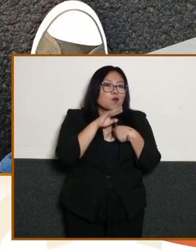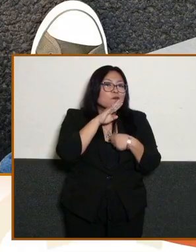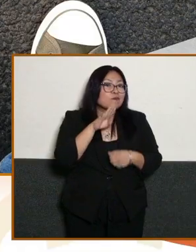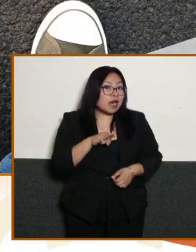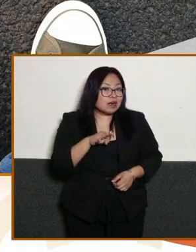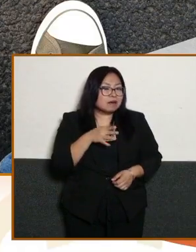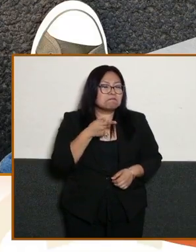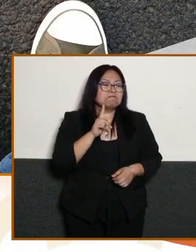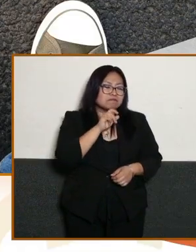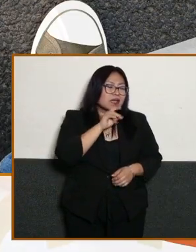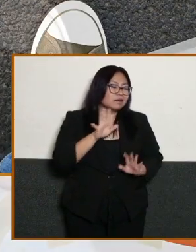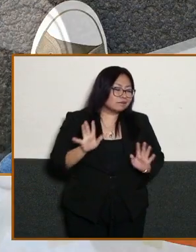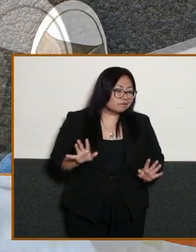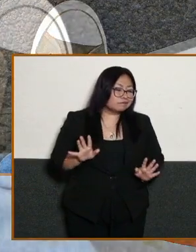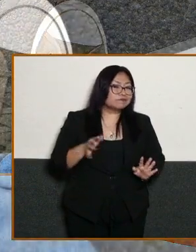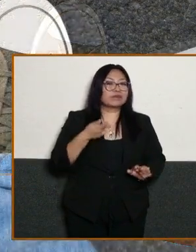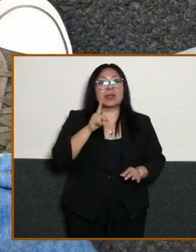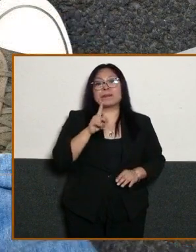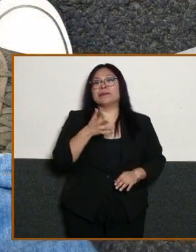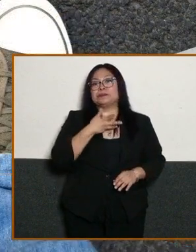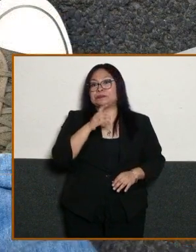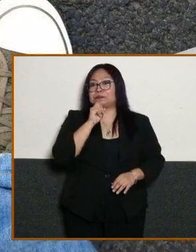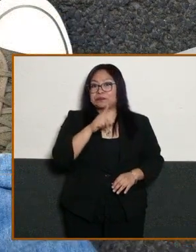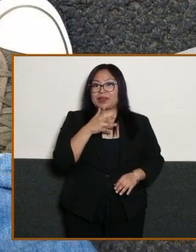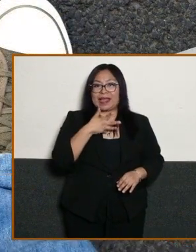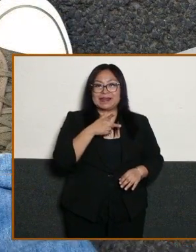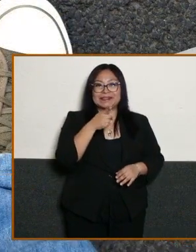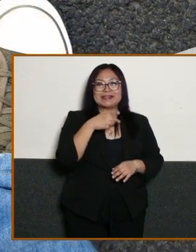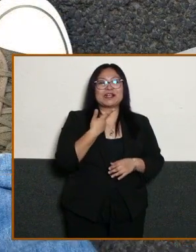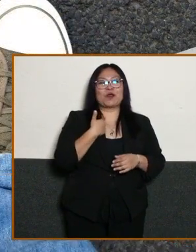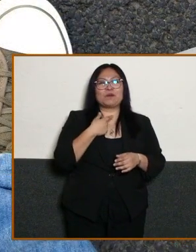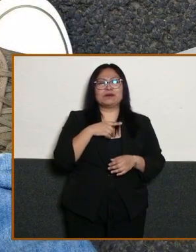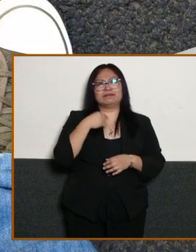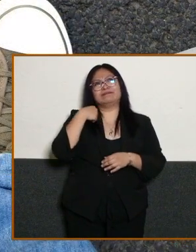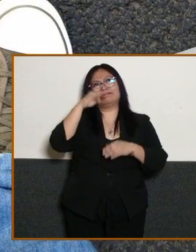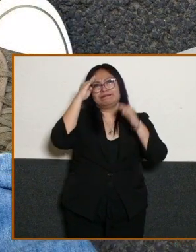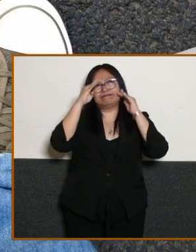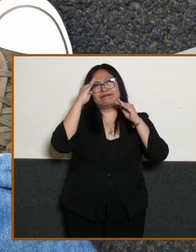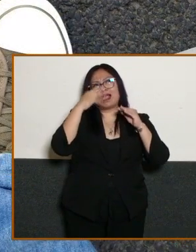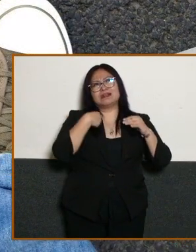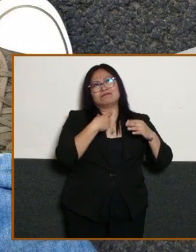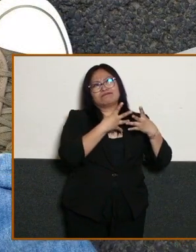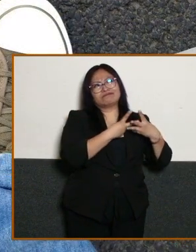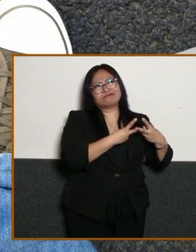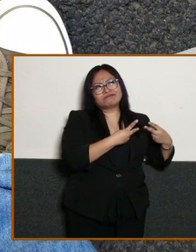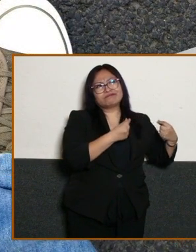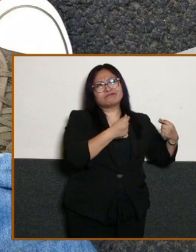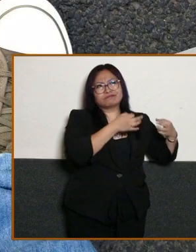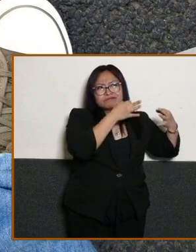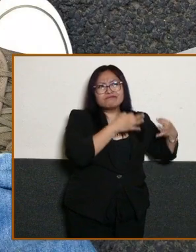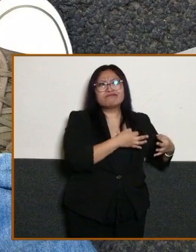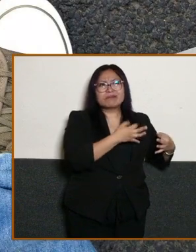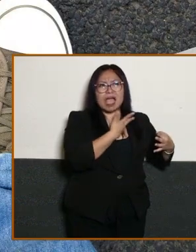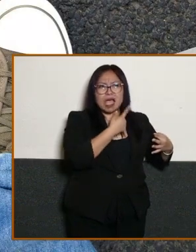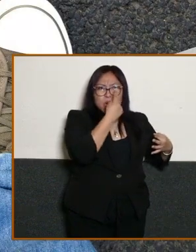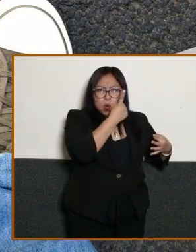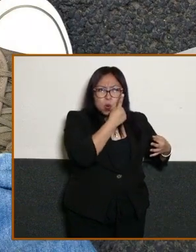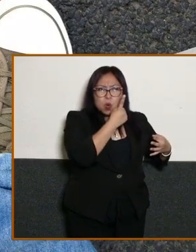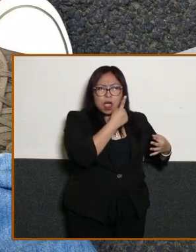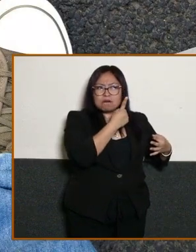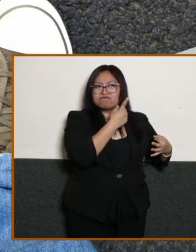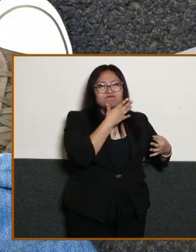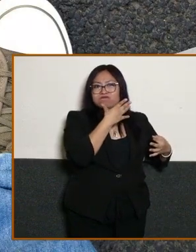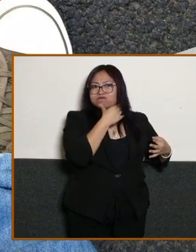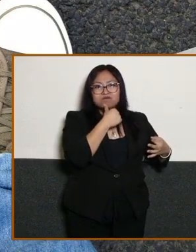Por un lado, tenemos dilemas, como el dilema o la paradoja que teníamos de que no hay una solución correcta. Por ejemplo,